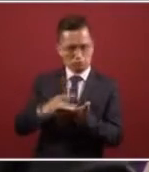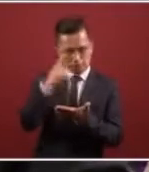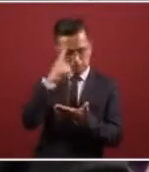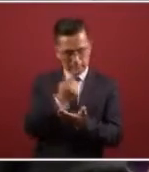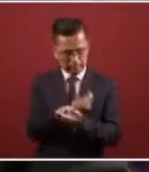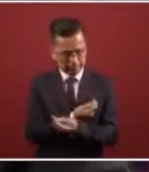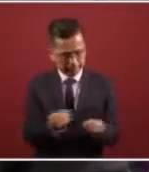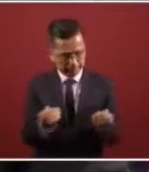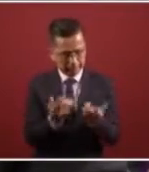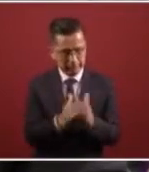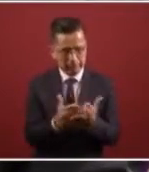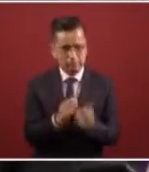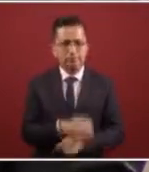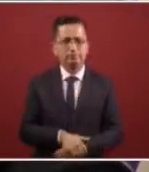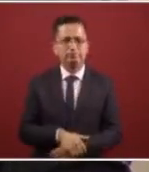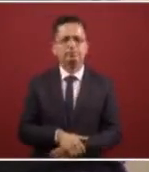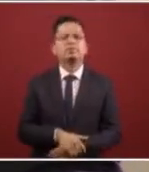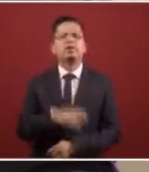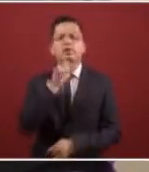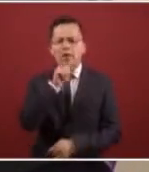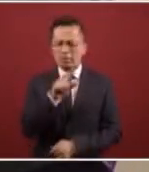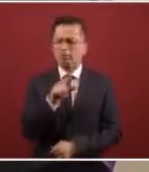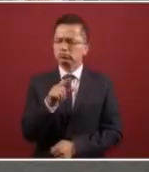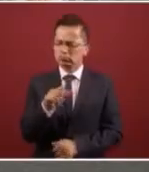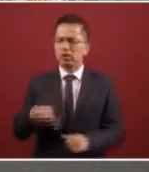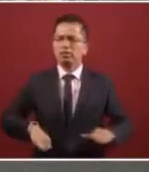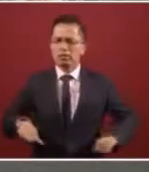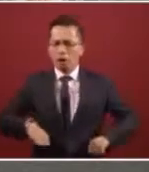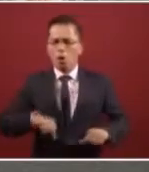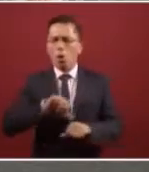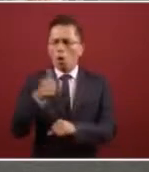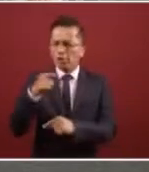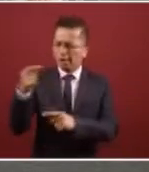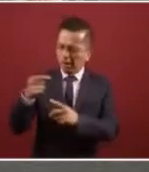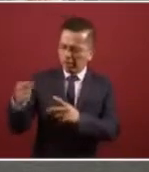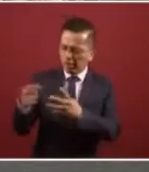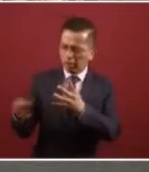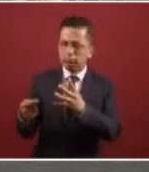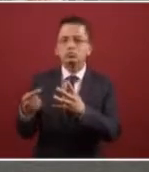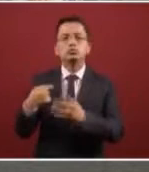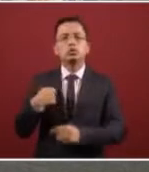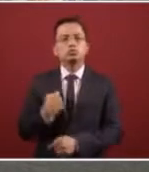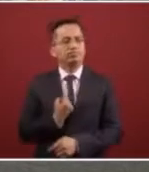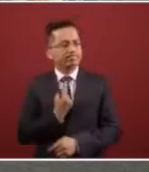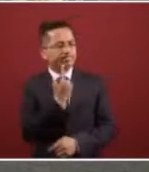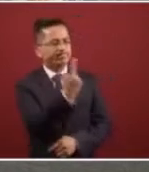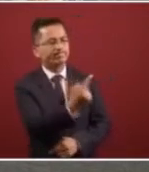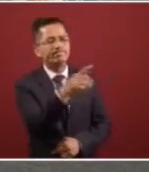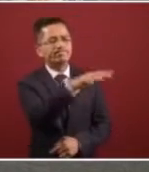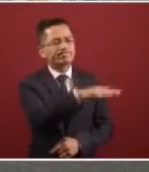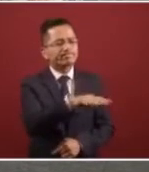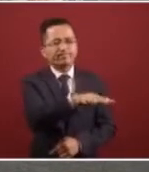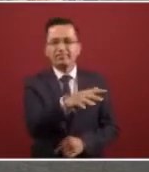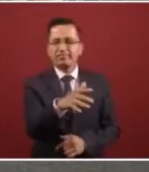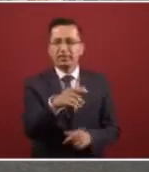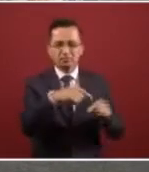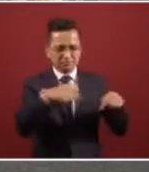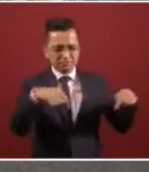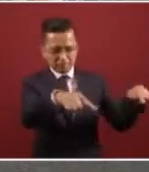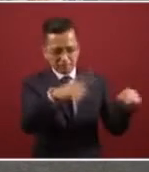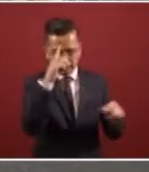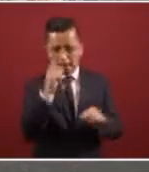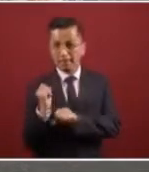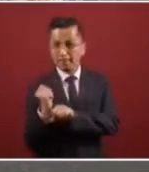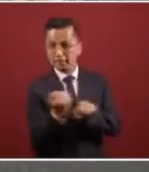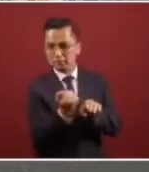además de otras actividades, me tocó también ir a un campo de béisbol, porque el